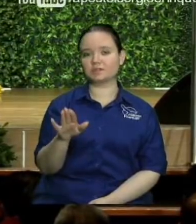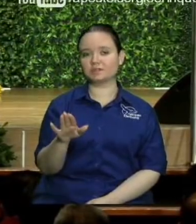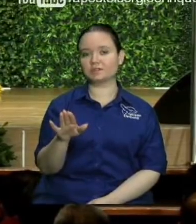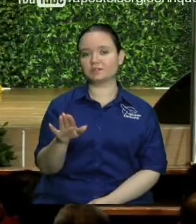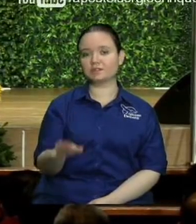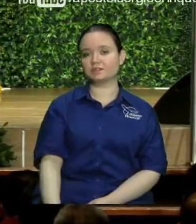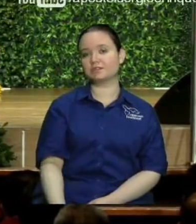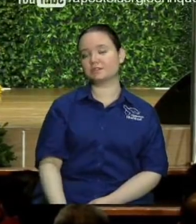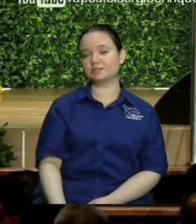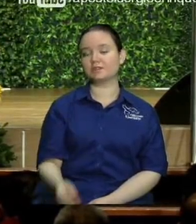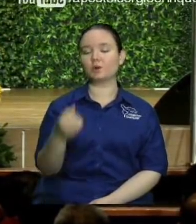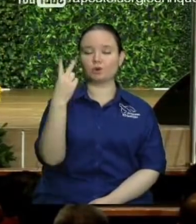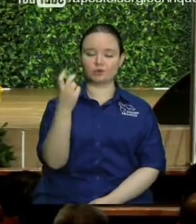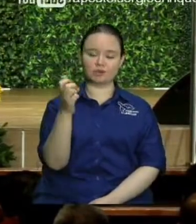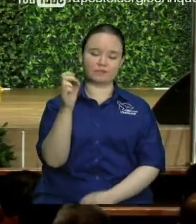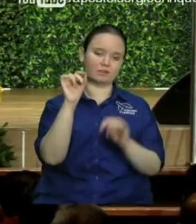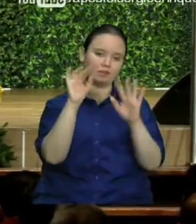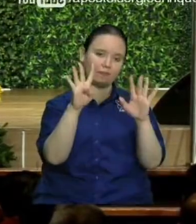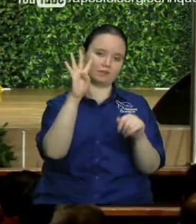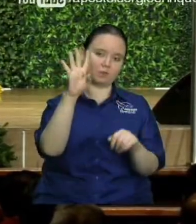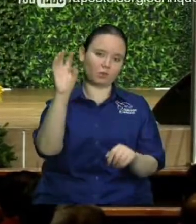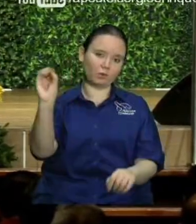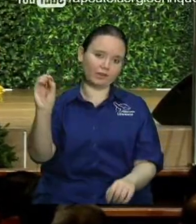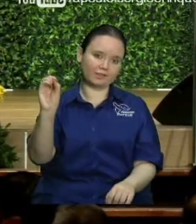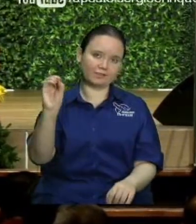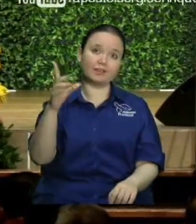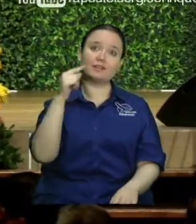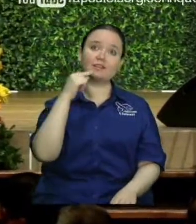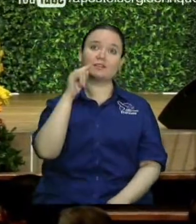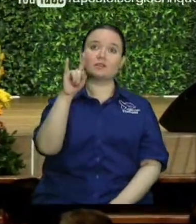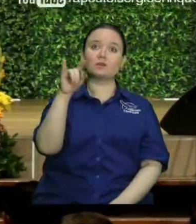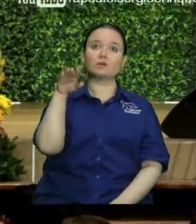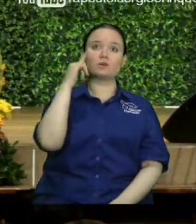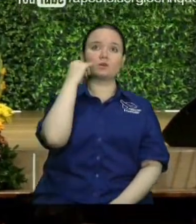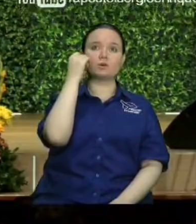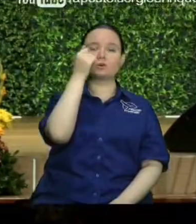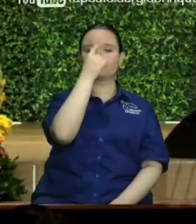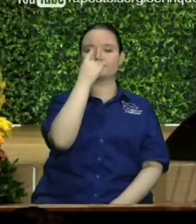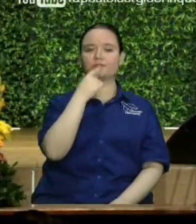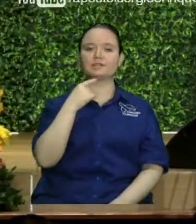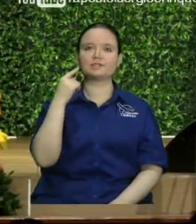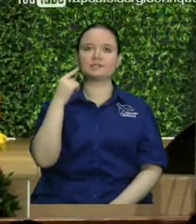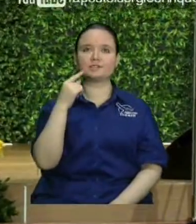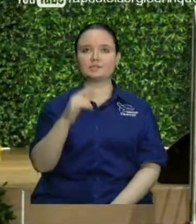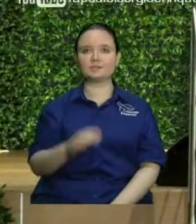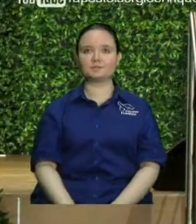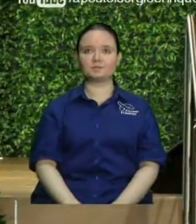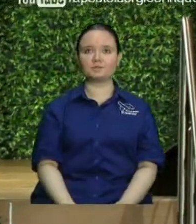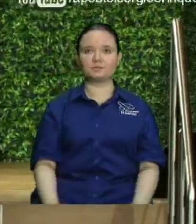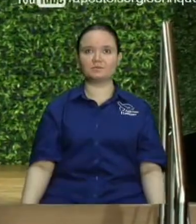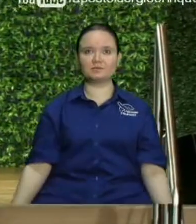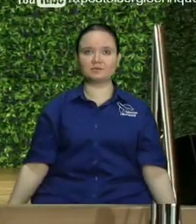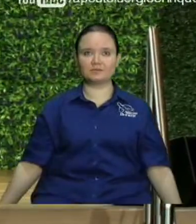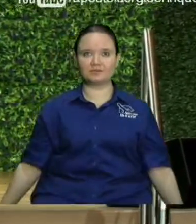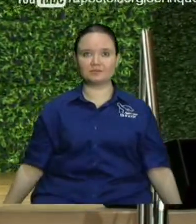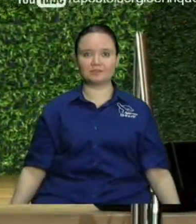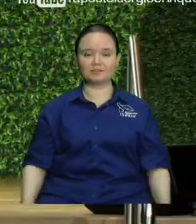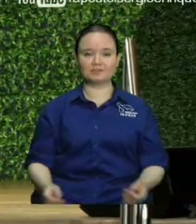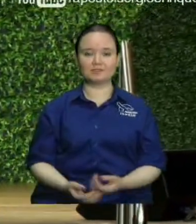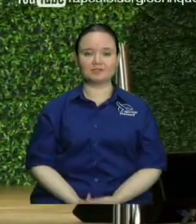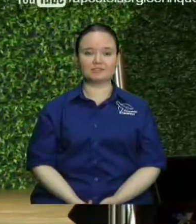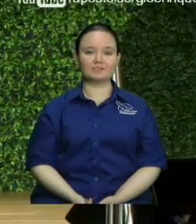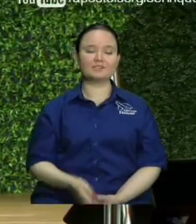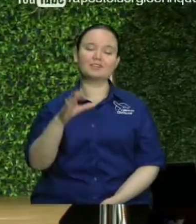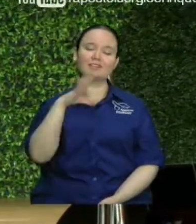sería la 40 generación. Es Usías. Por allá está, mira. Es el que tiene